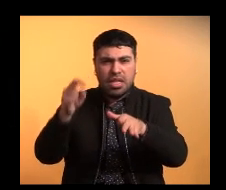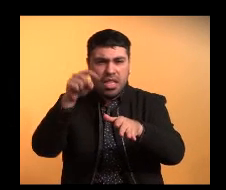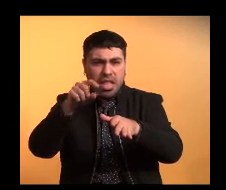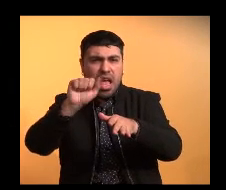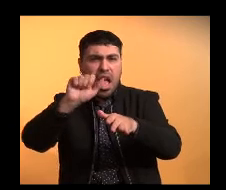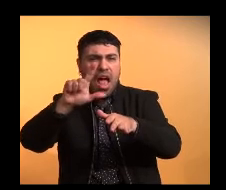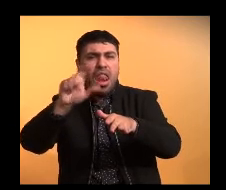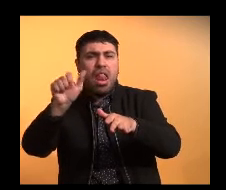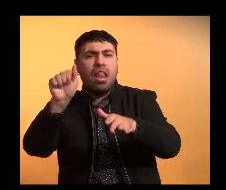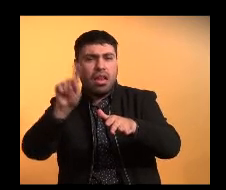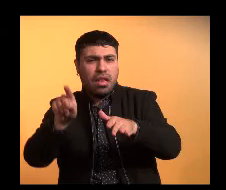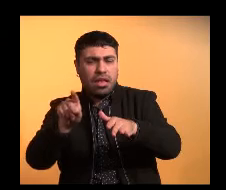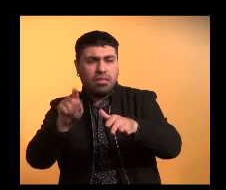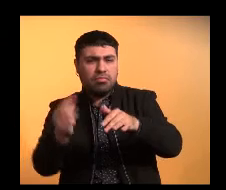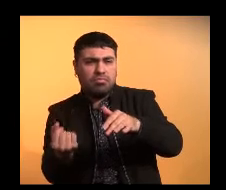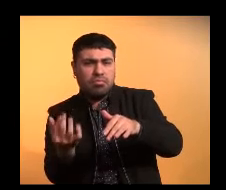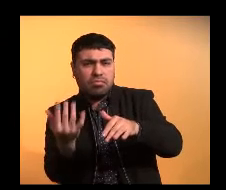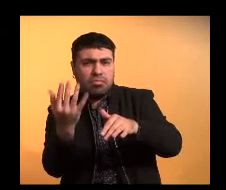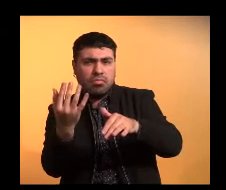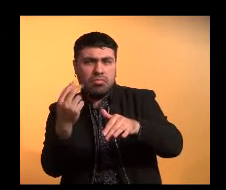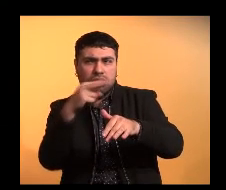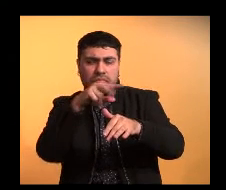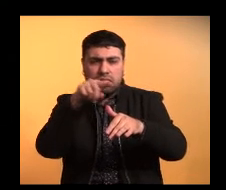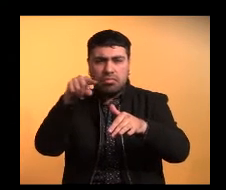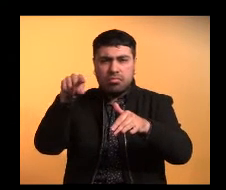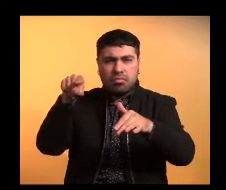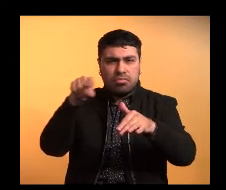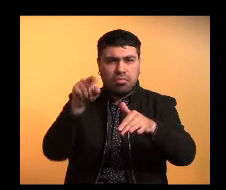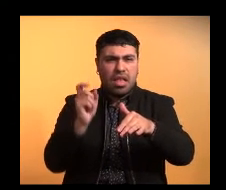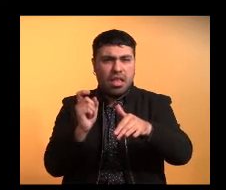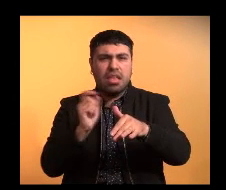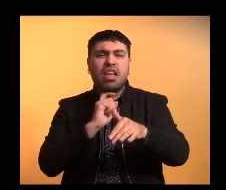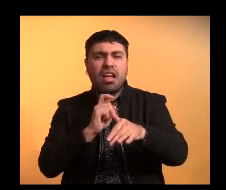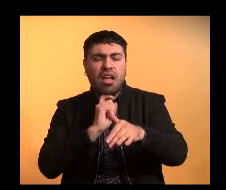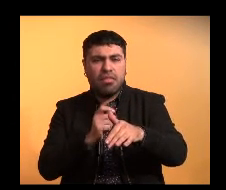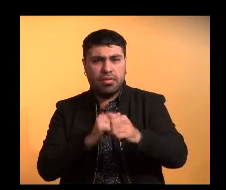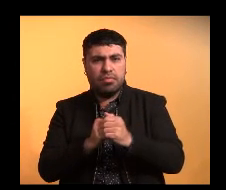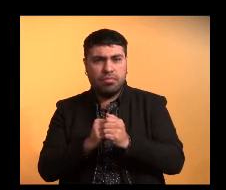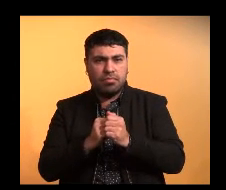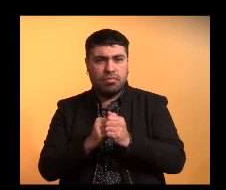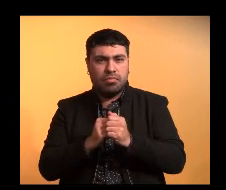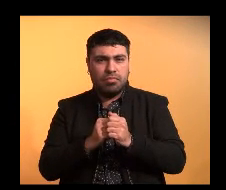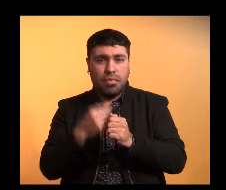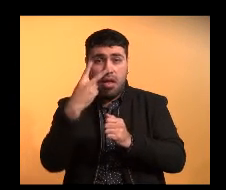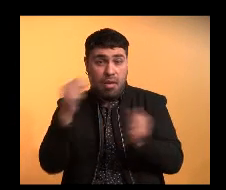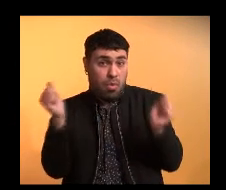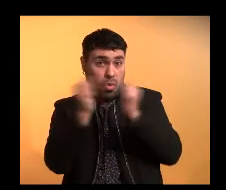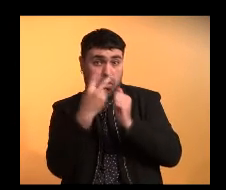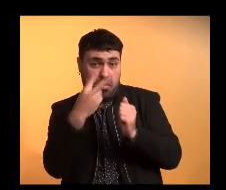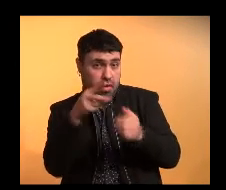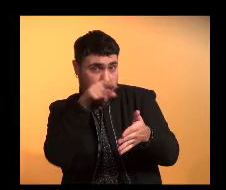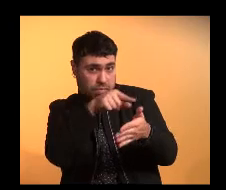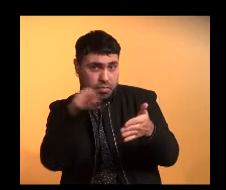esta alga que es Adenosistis. Acá yo los invito a recorrer junto conmigo el cómo se ve la